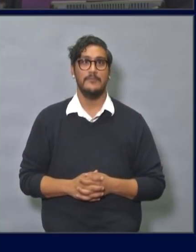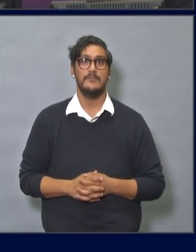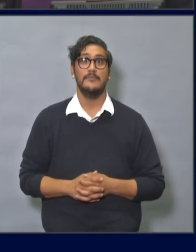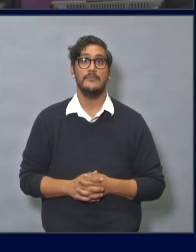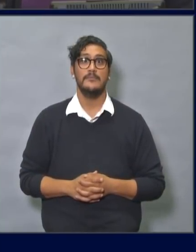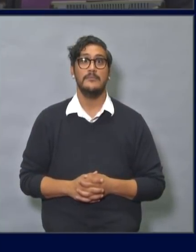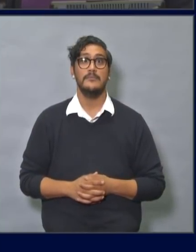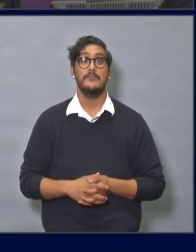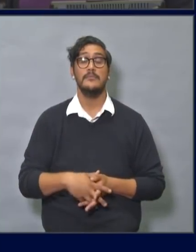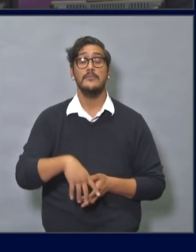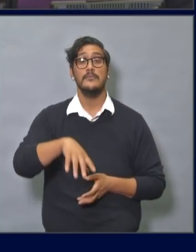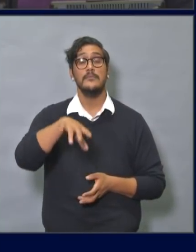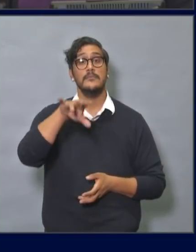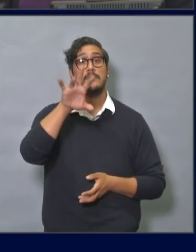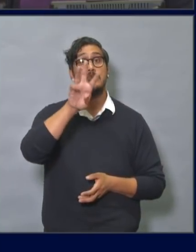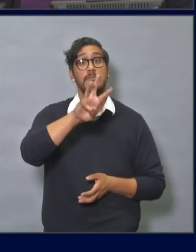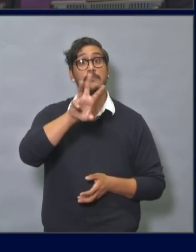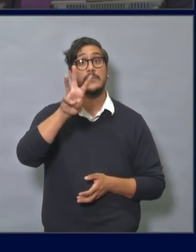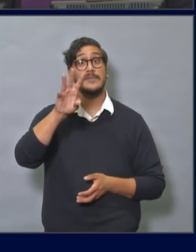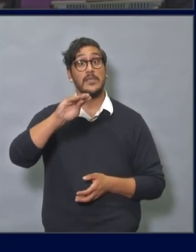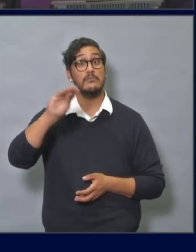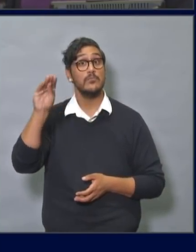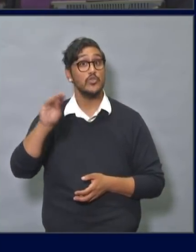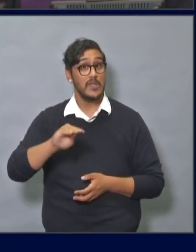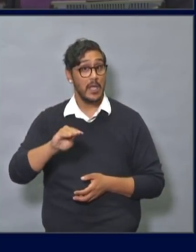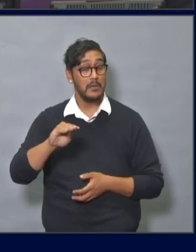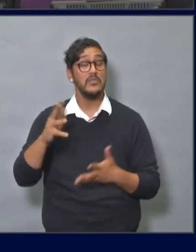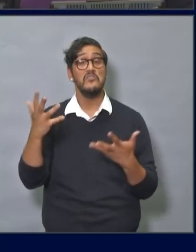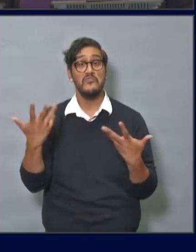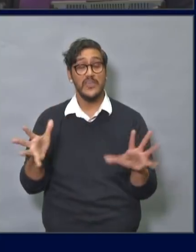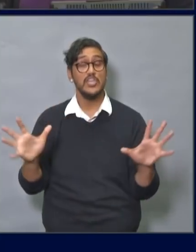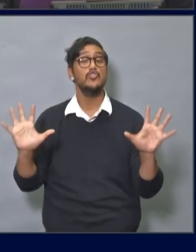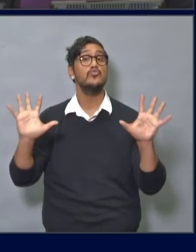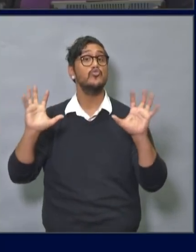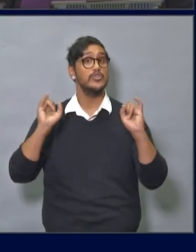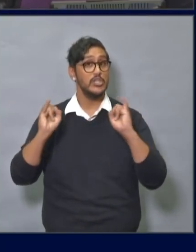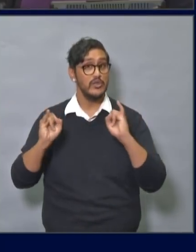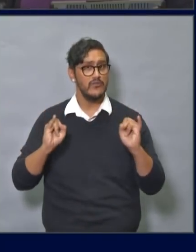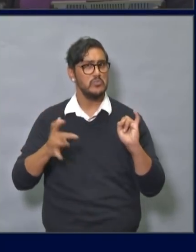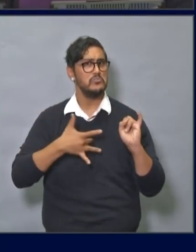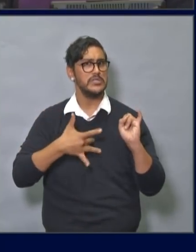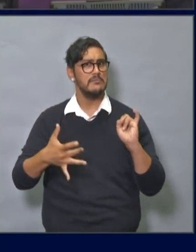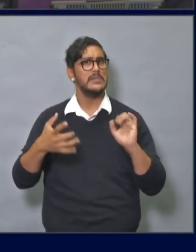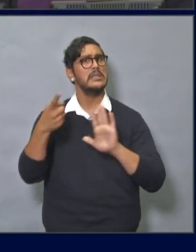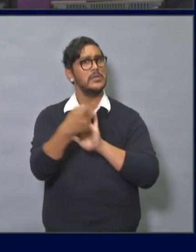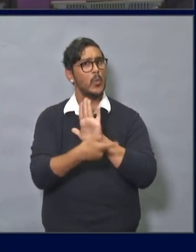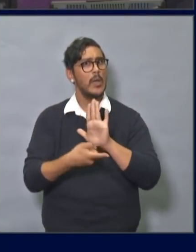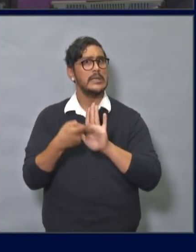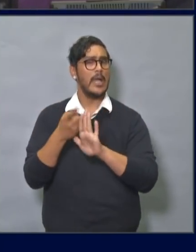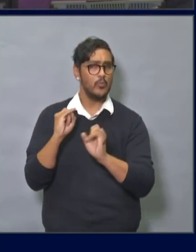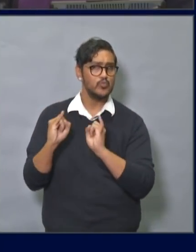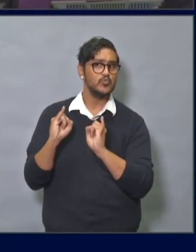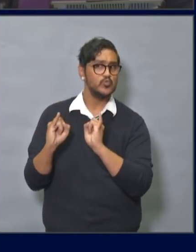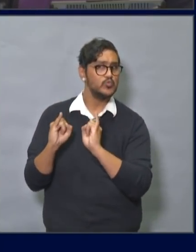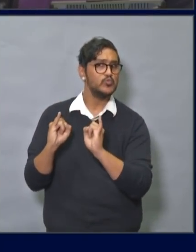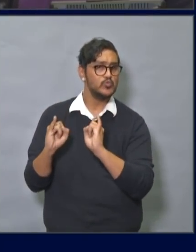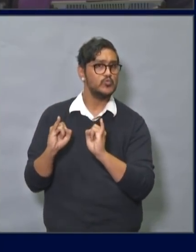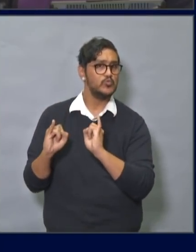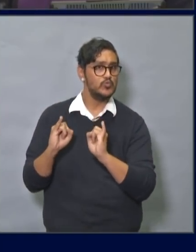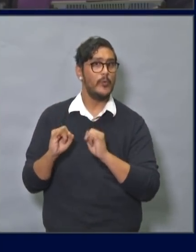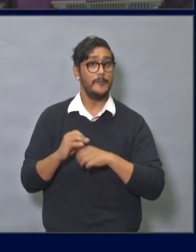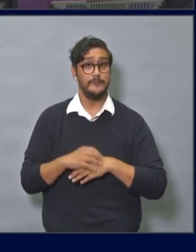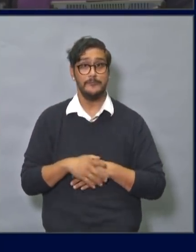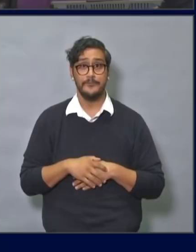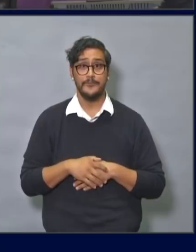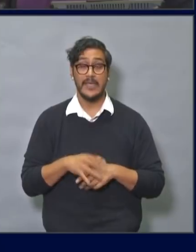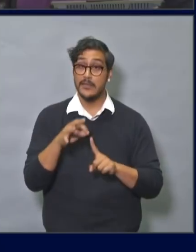el 66% completó la entrevista, que generalmente dura 1 hora. El especialista en salud